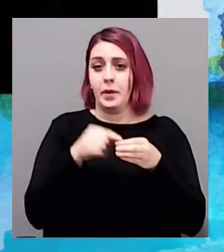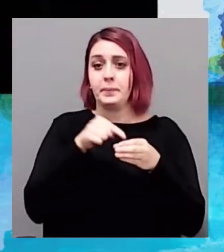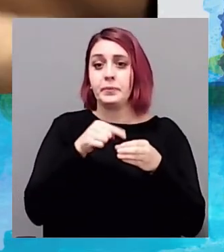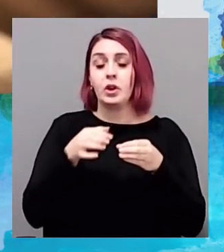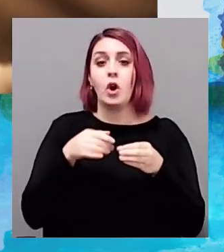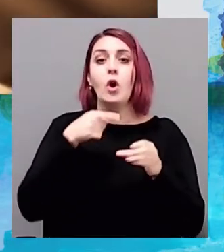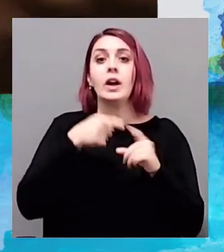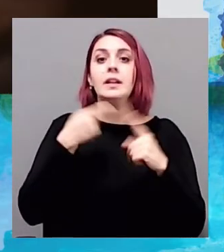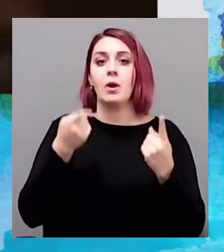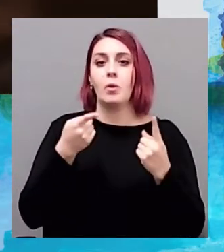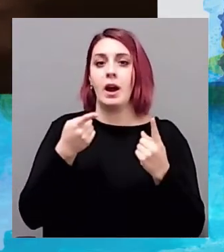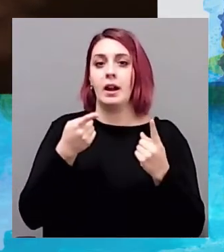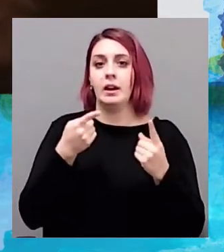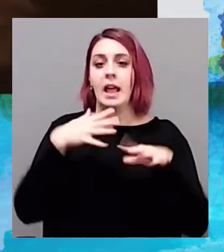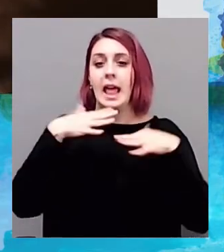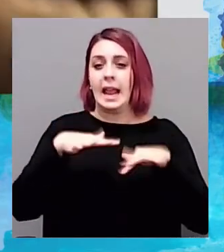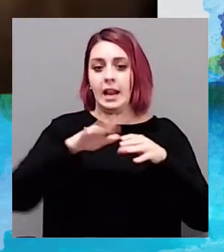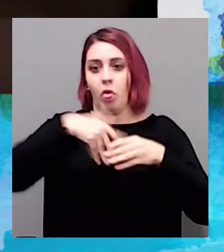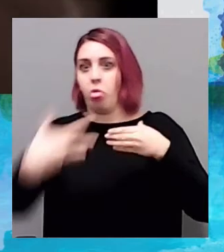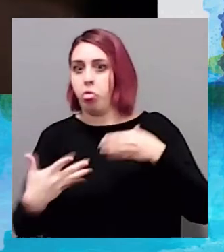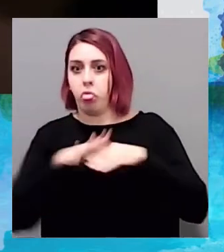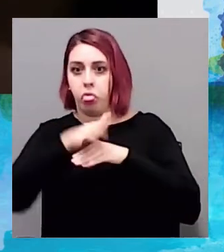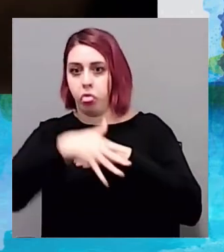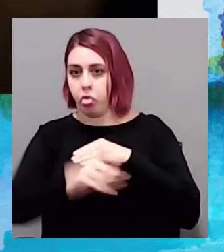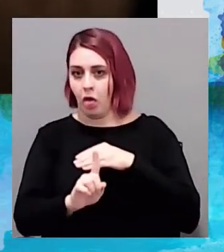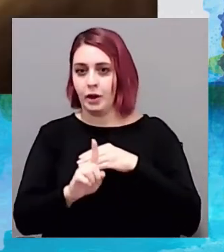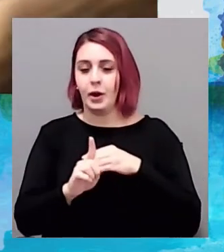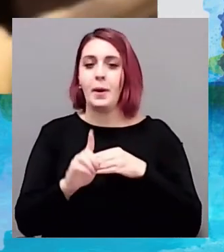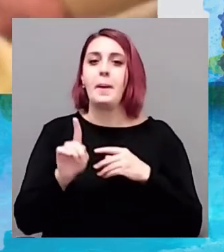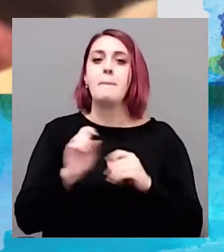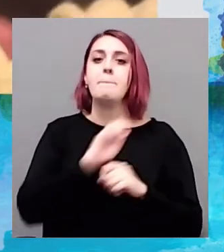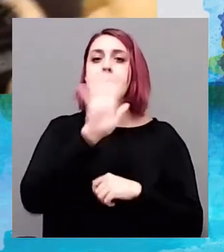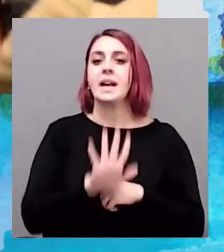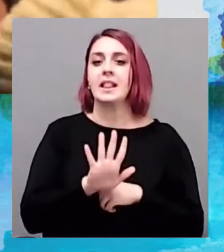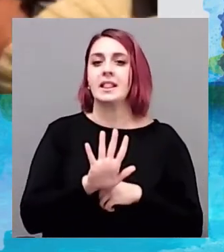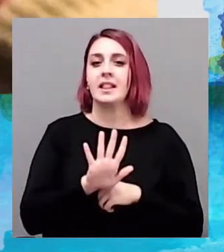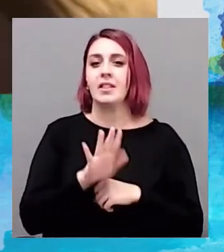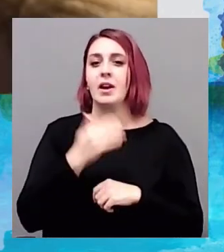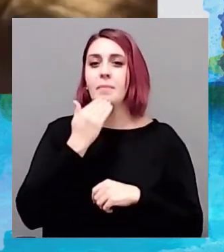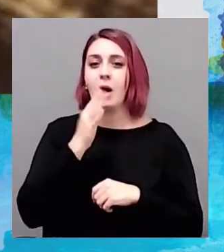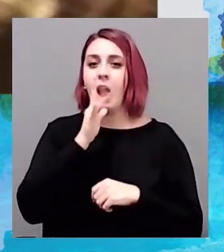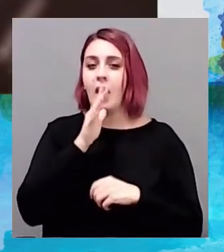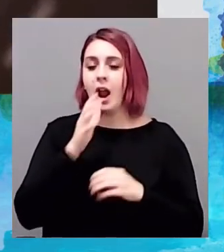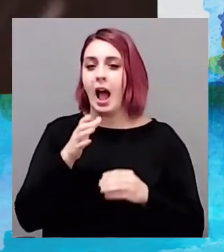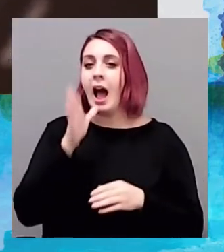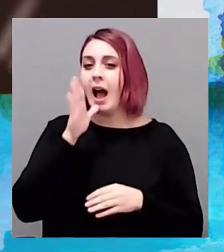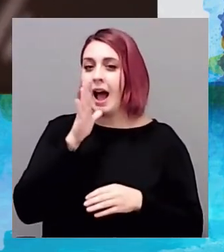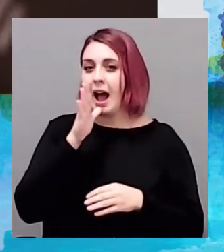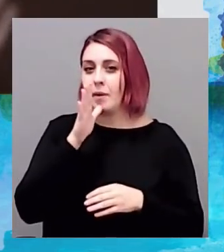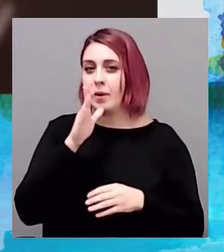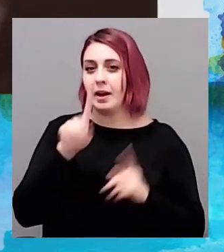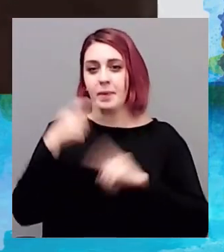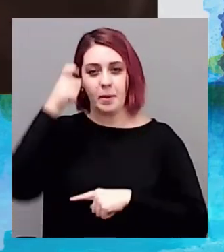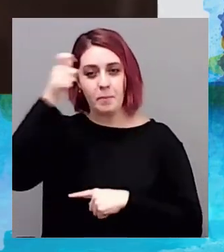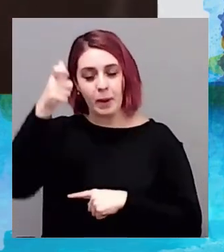se salgan los líquidos. Ya veréis que se parecen mucho pues, a las jarras de agua con las que se va a coger agua en los pueblos